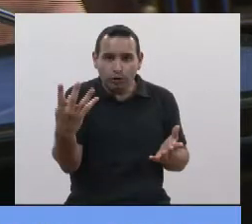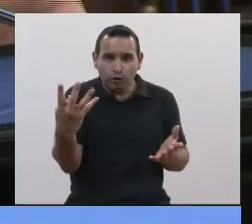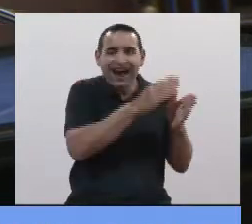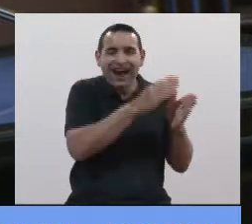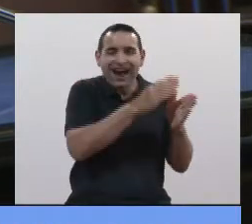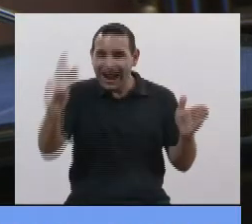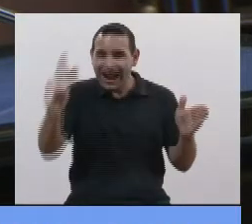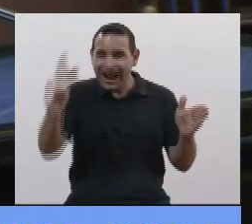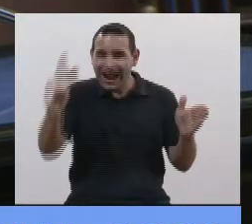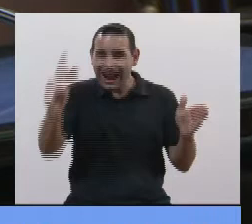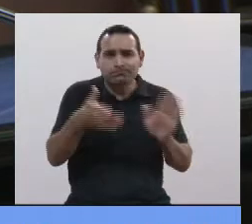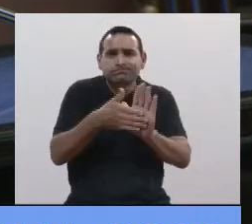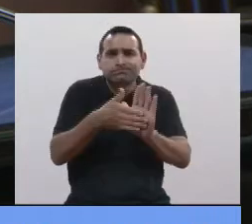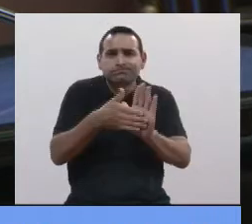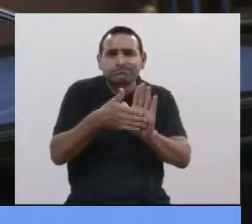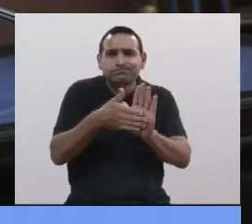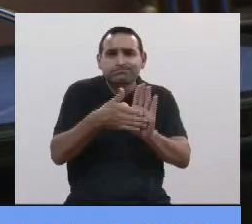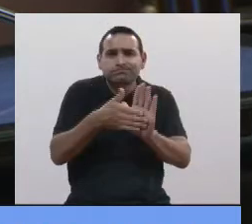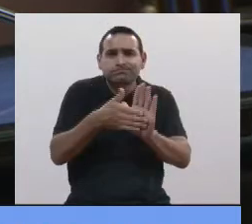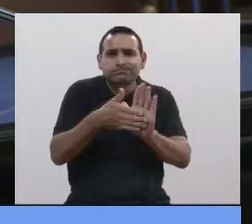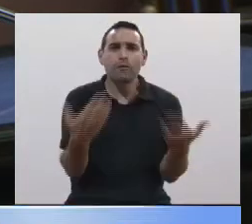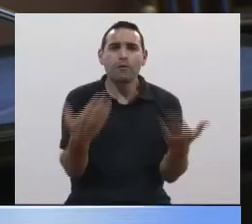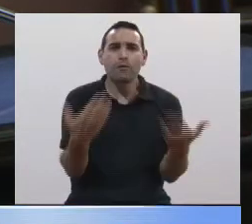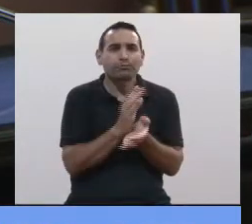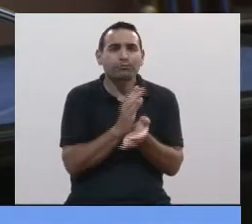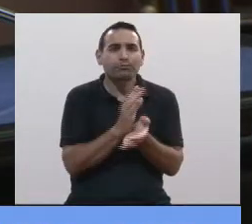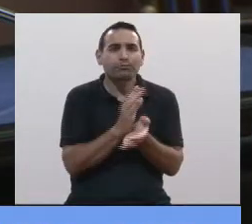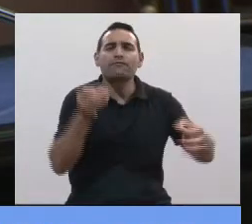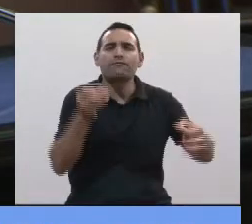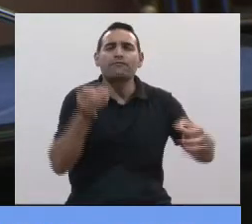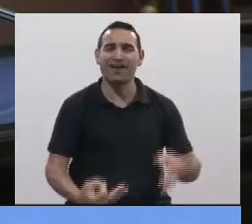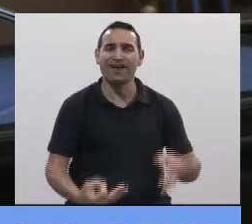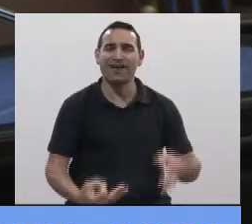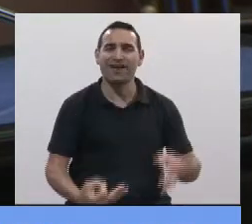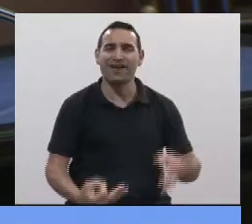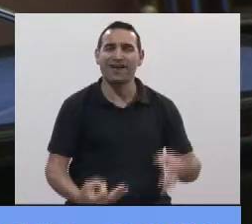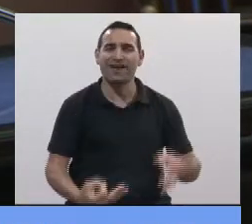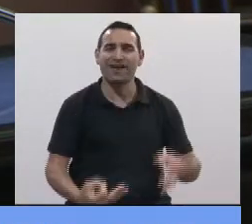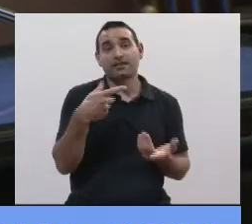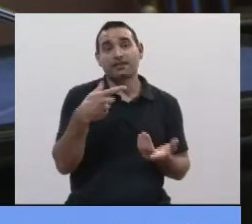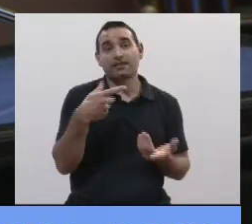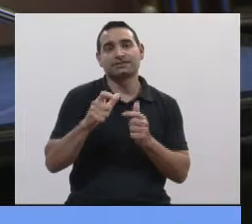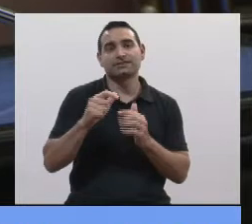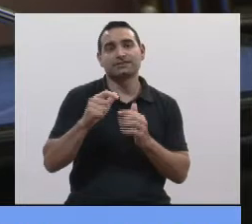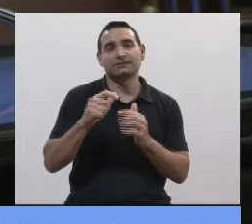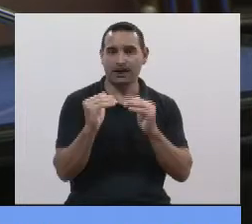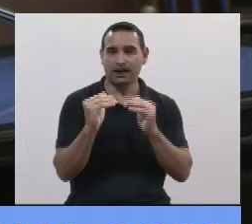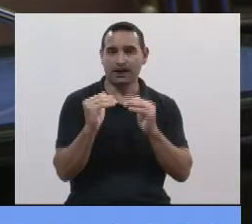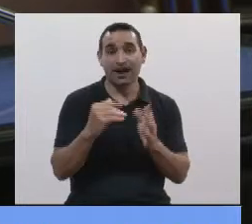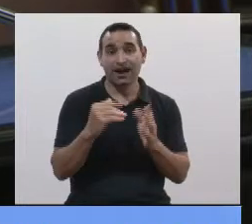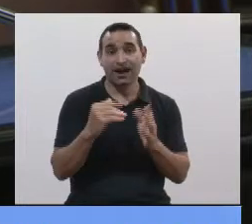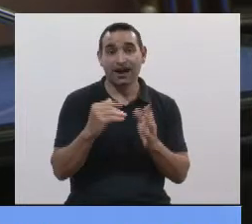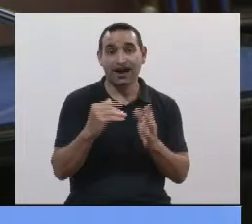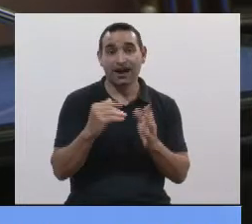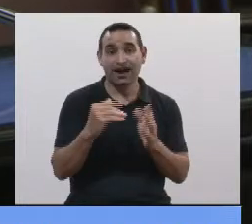y demostrarle a la gente que vamos a tomar un camino de seriedad bajando el déficit, que no podemos financiarlo hasta que la